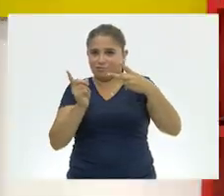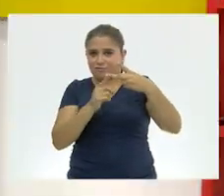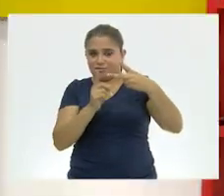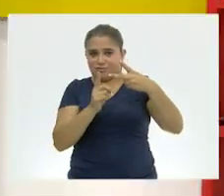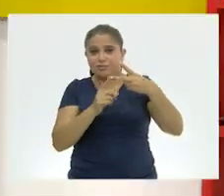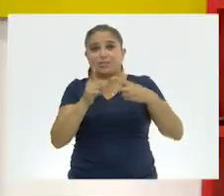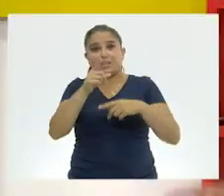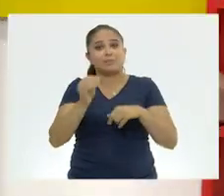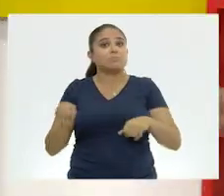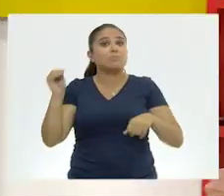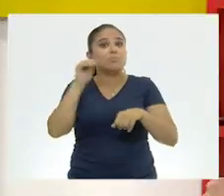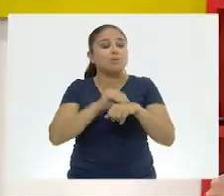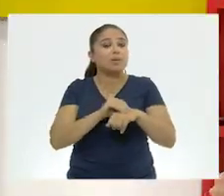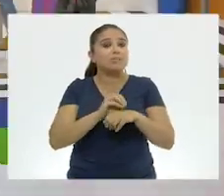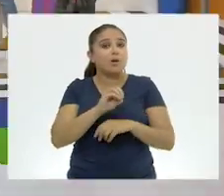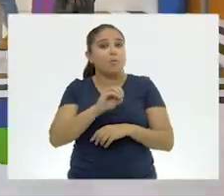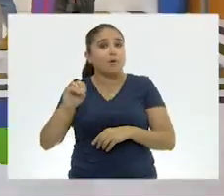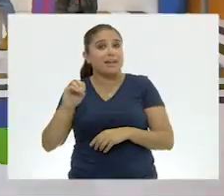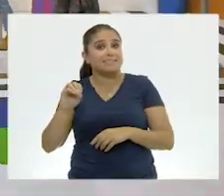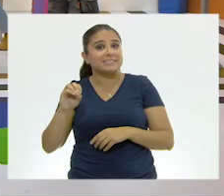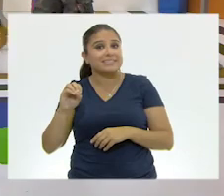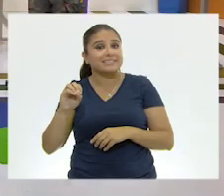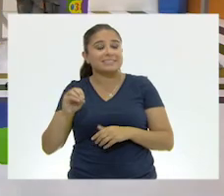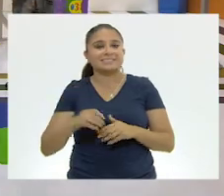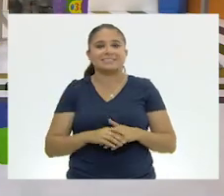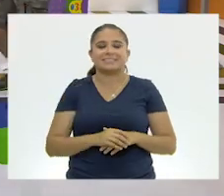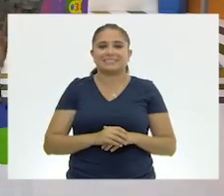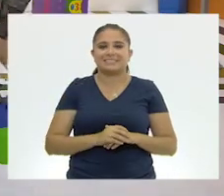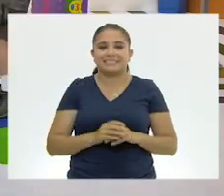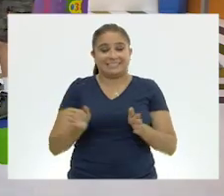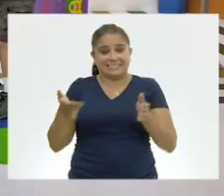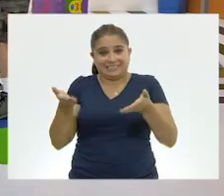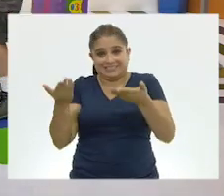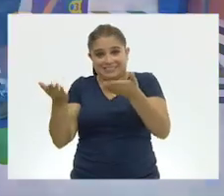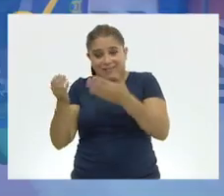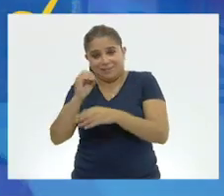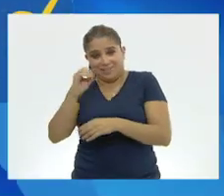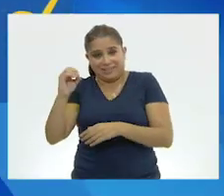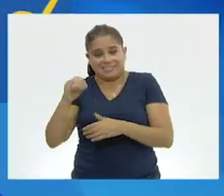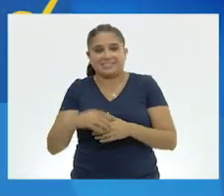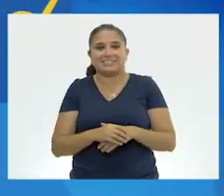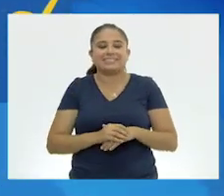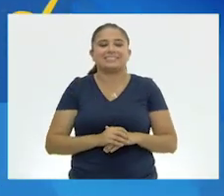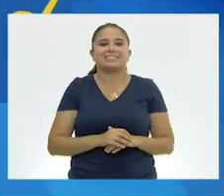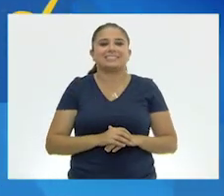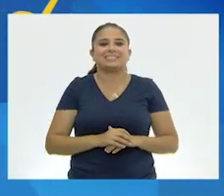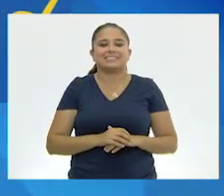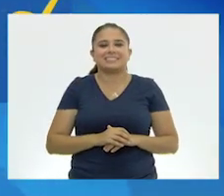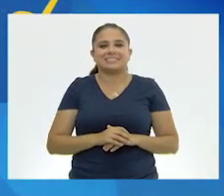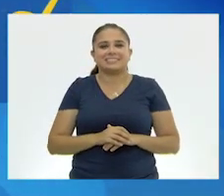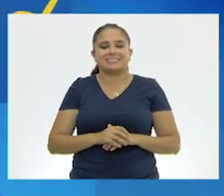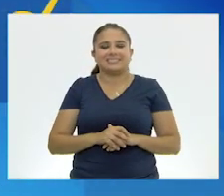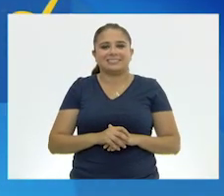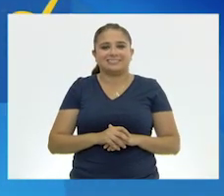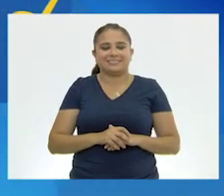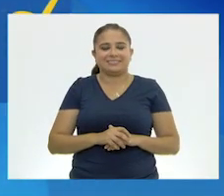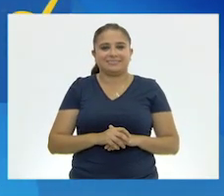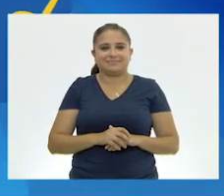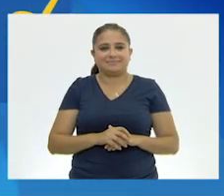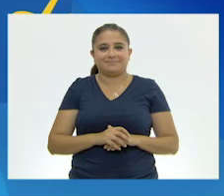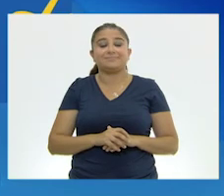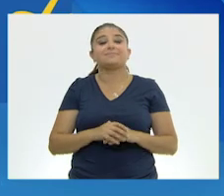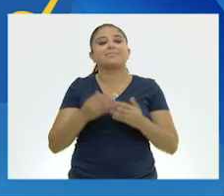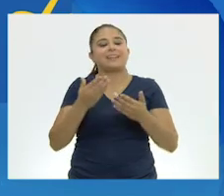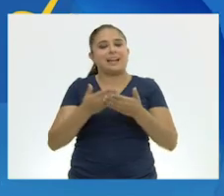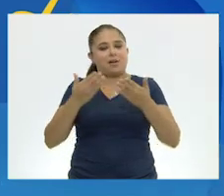está colocado al oeste. Así que vayan y regresen. ¡El oeste es para allá! ¡Para allá! ¡Vamos para allá! ¿Aquí?